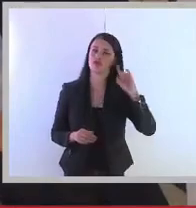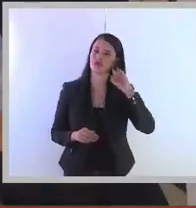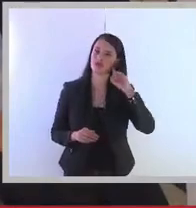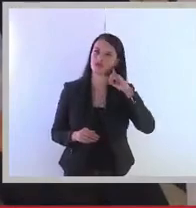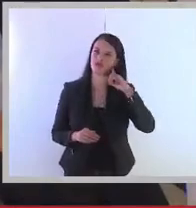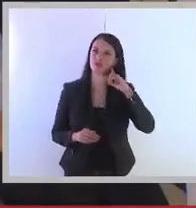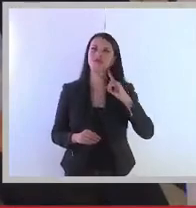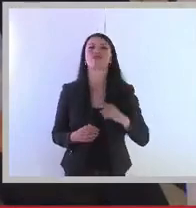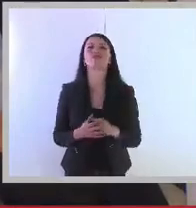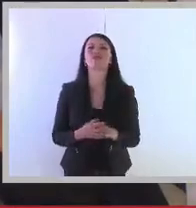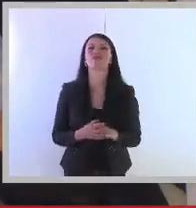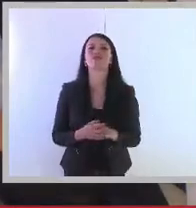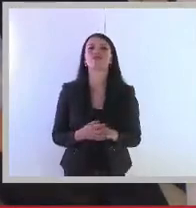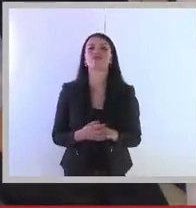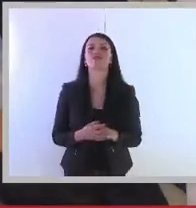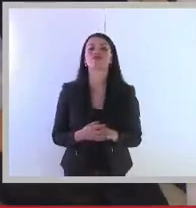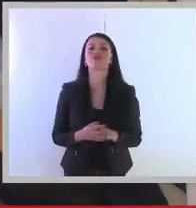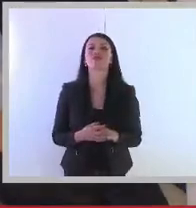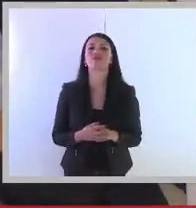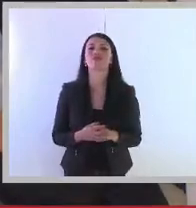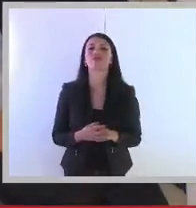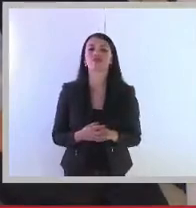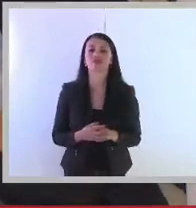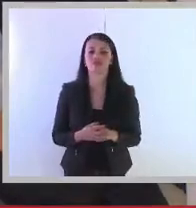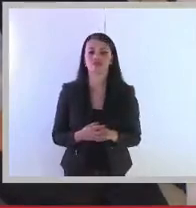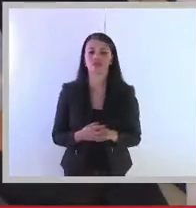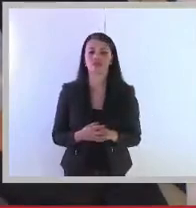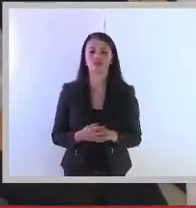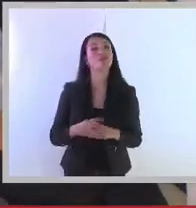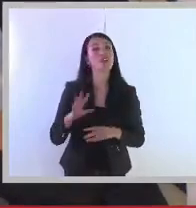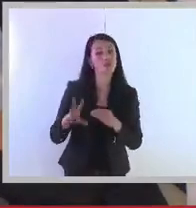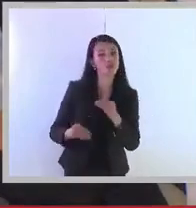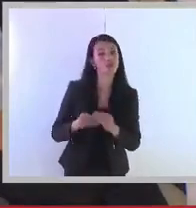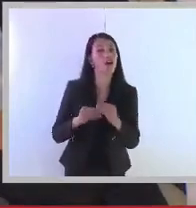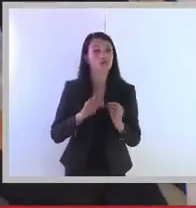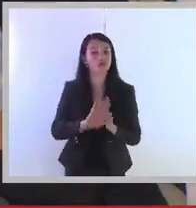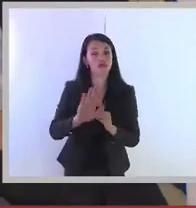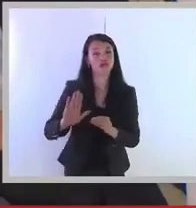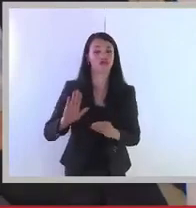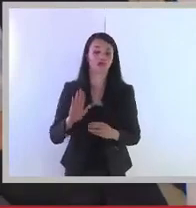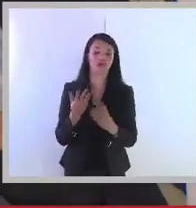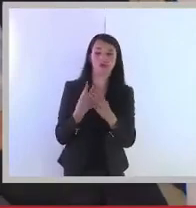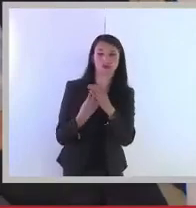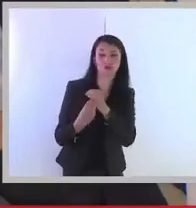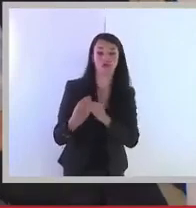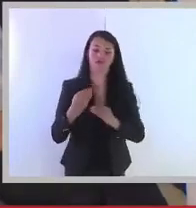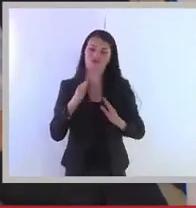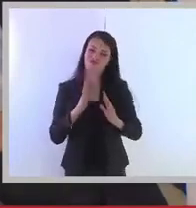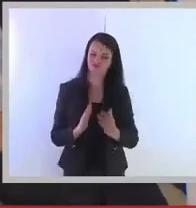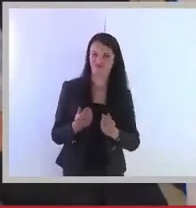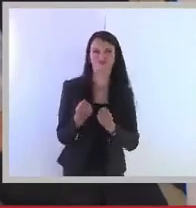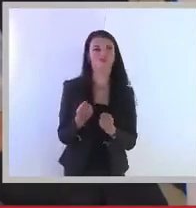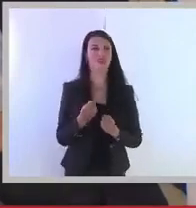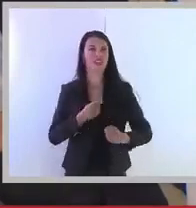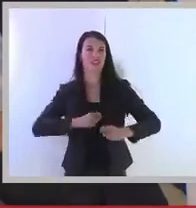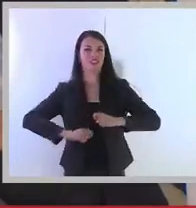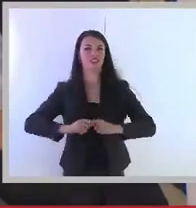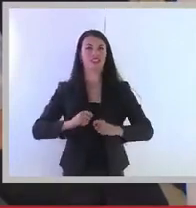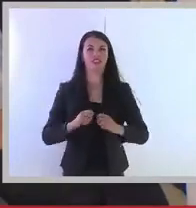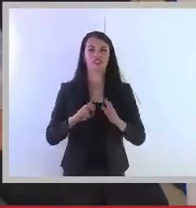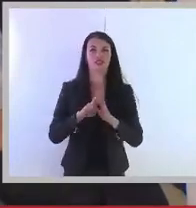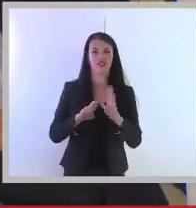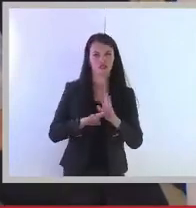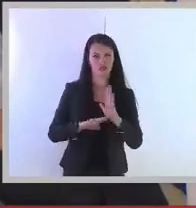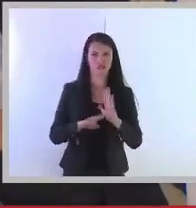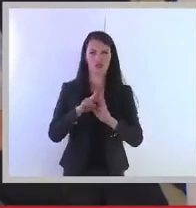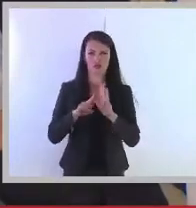construir de la mano de ustedes, pero también de parte de ustedes en salir a la defensa de esas políticas.